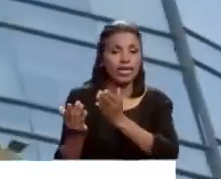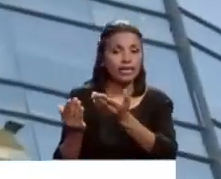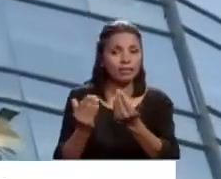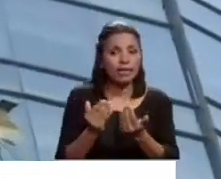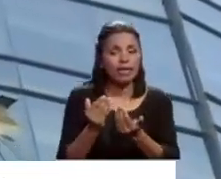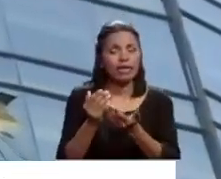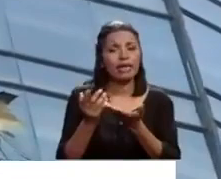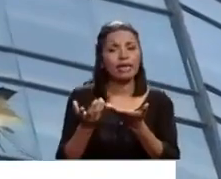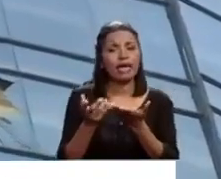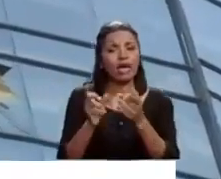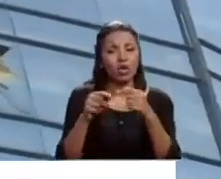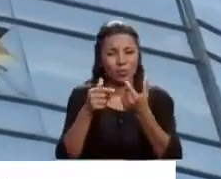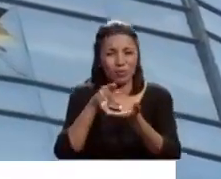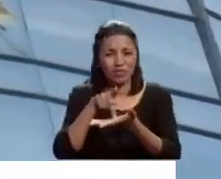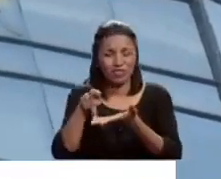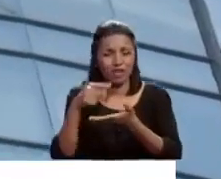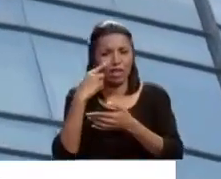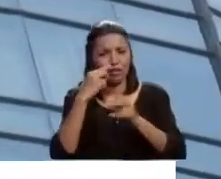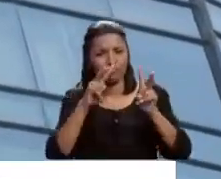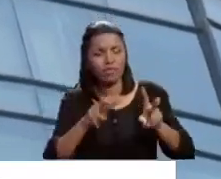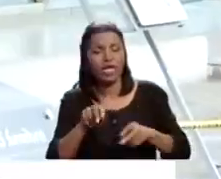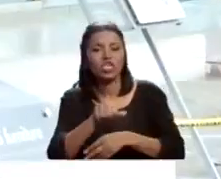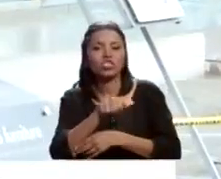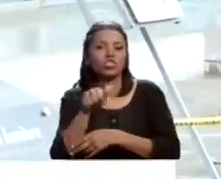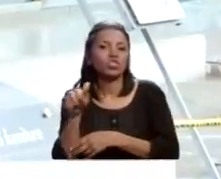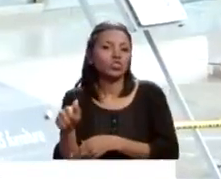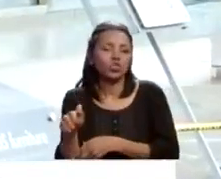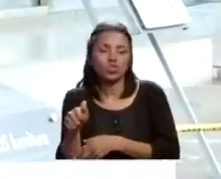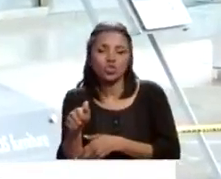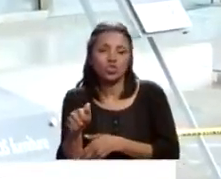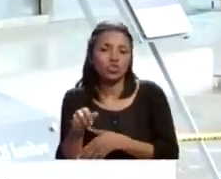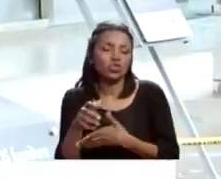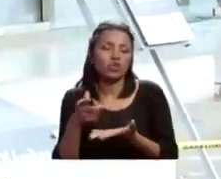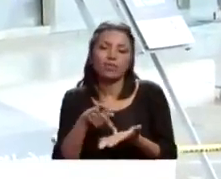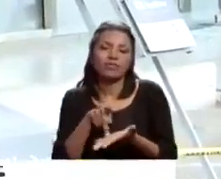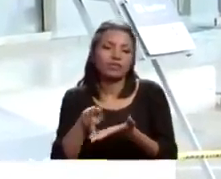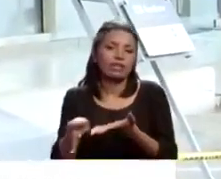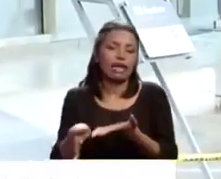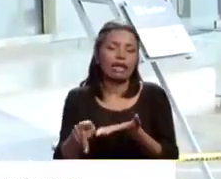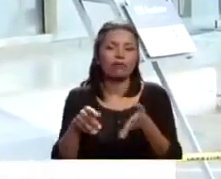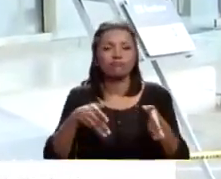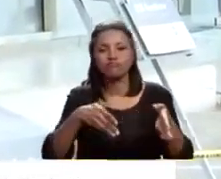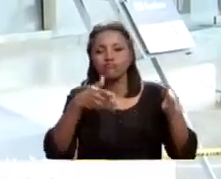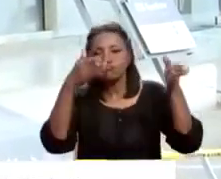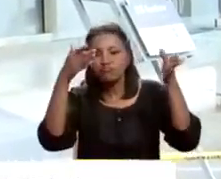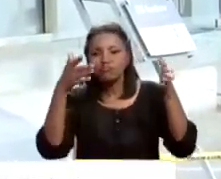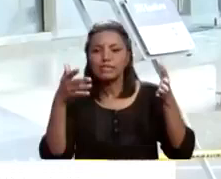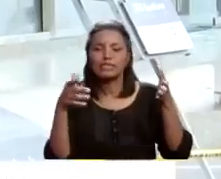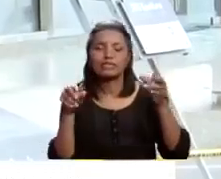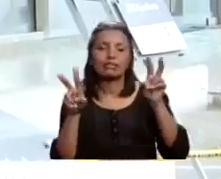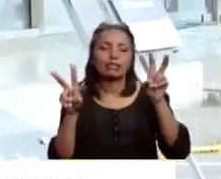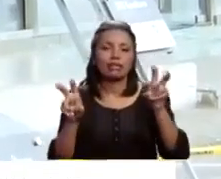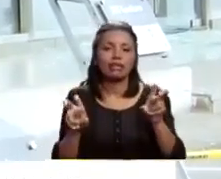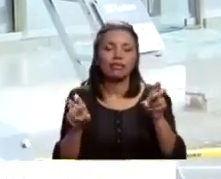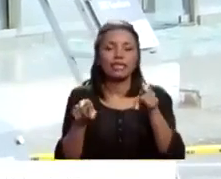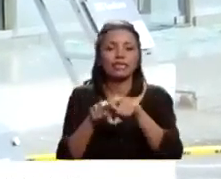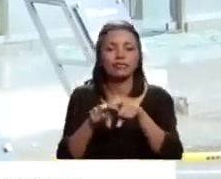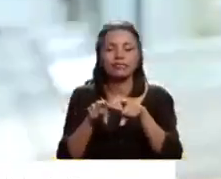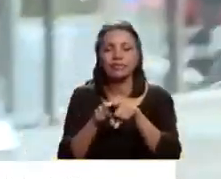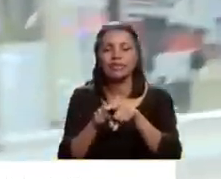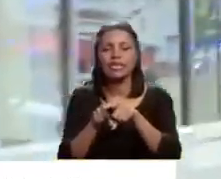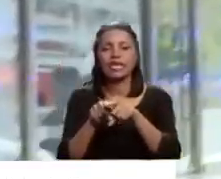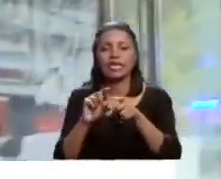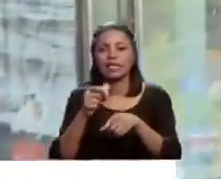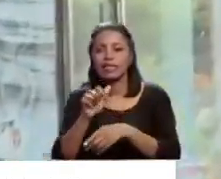análisis preliminar y luego vengan peritos en temas de infraestructura, peritos en temas de hermeticidad